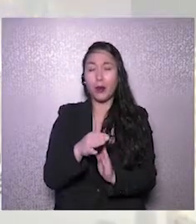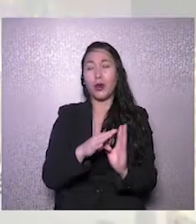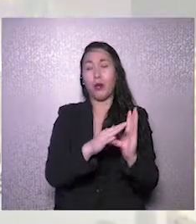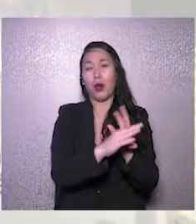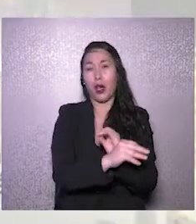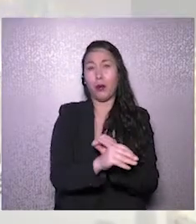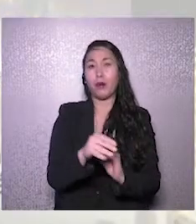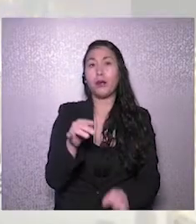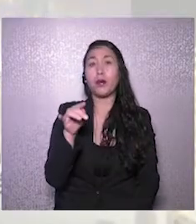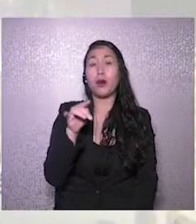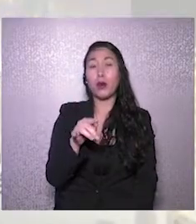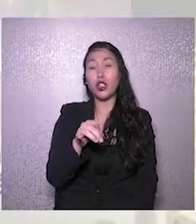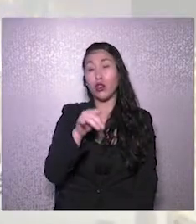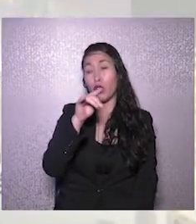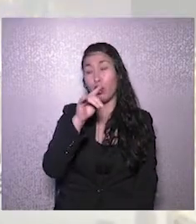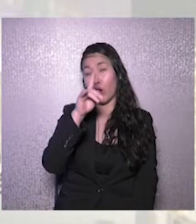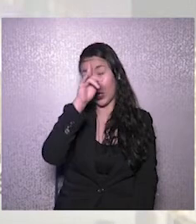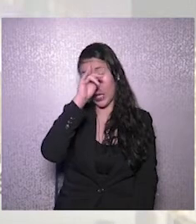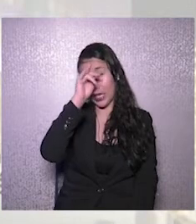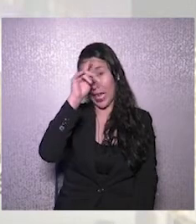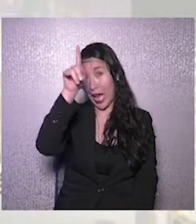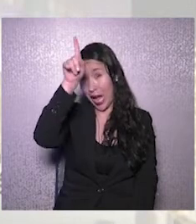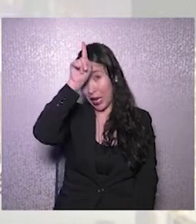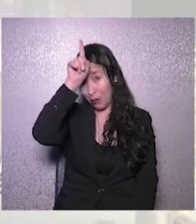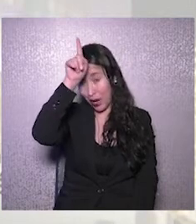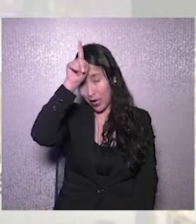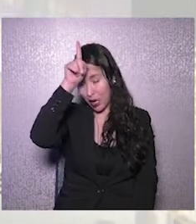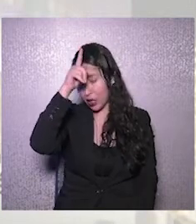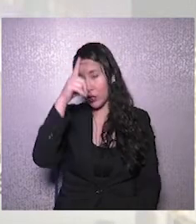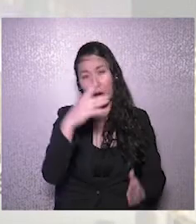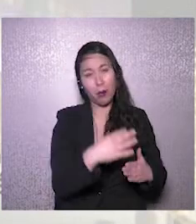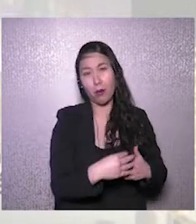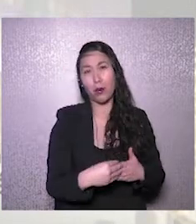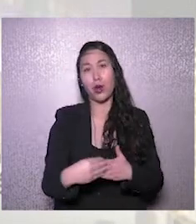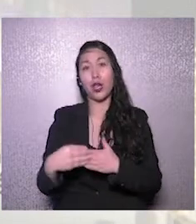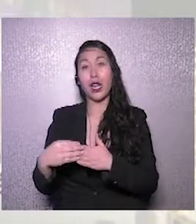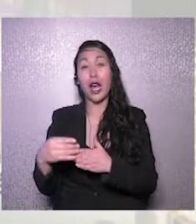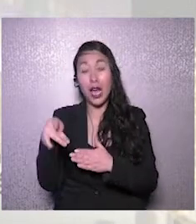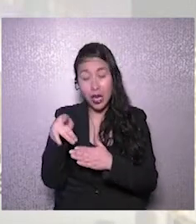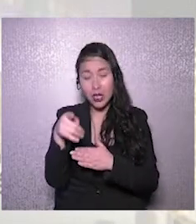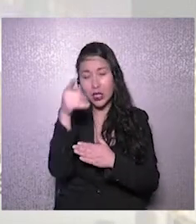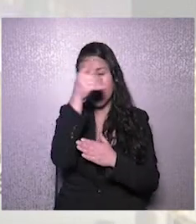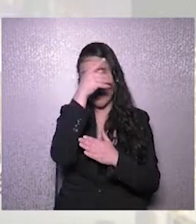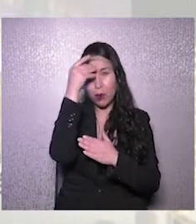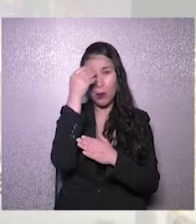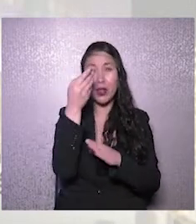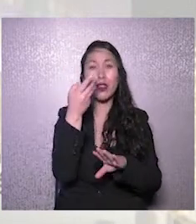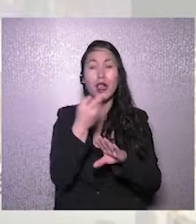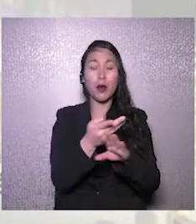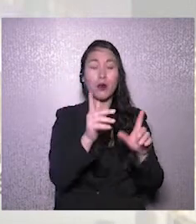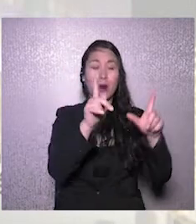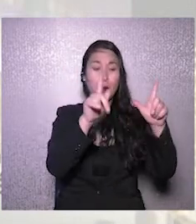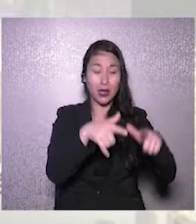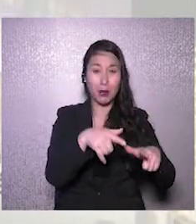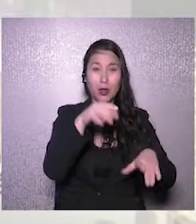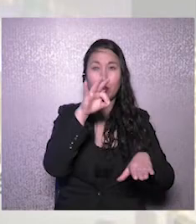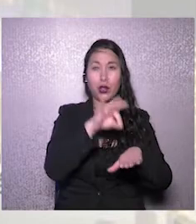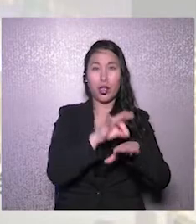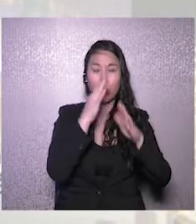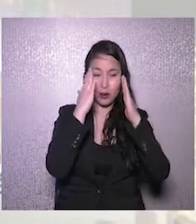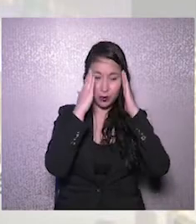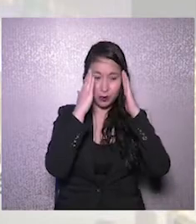Por eso, Clínica Alemana aquí ha sido pionera en Chile. ¿Sí? Se preocupa de que haya un departamento clínico, así como está el